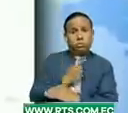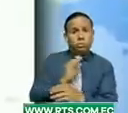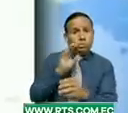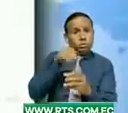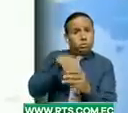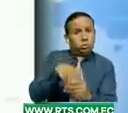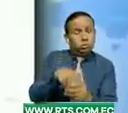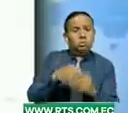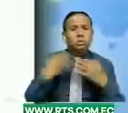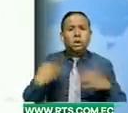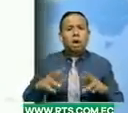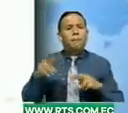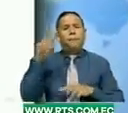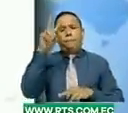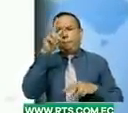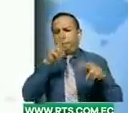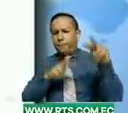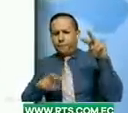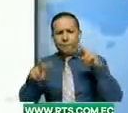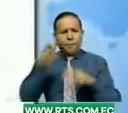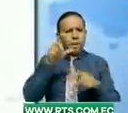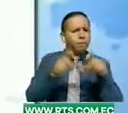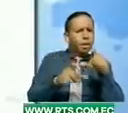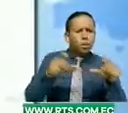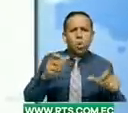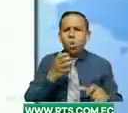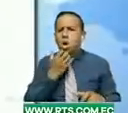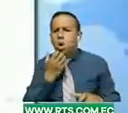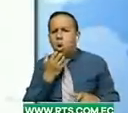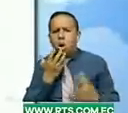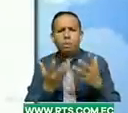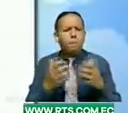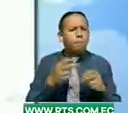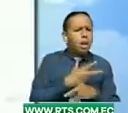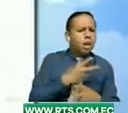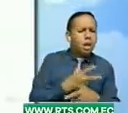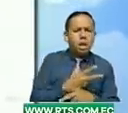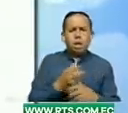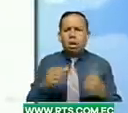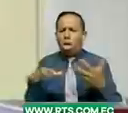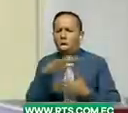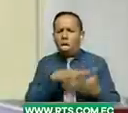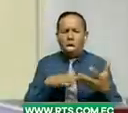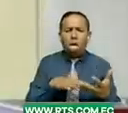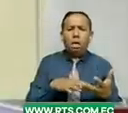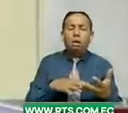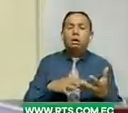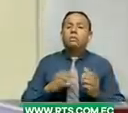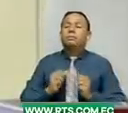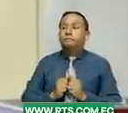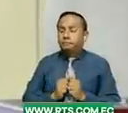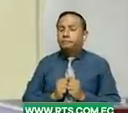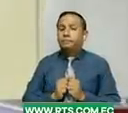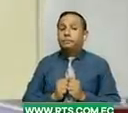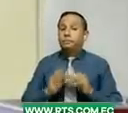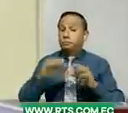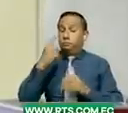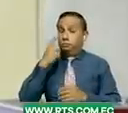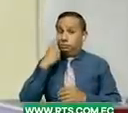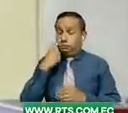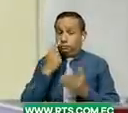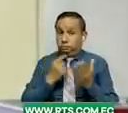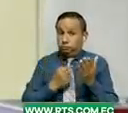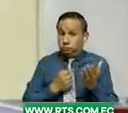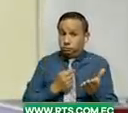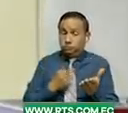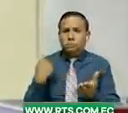para identificar situaciones o individuos que amenacen el correcto desarrollo del fútbol con público. Se puede observar inclusive